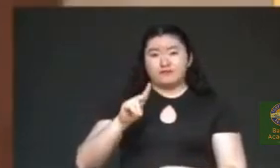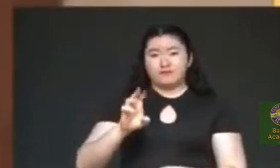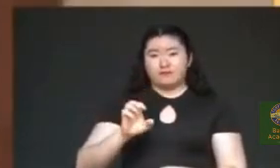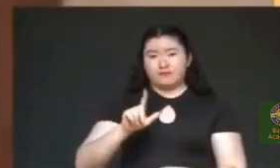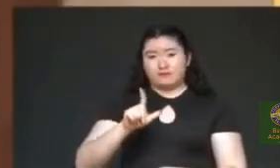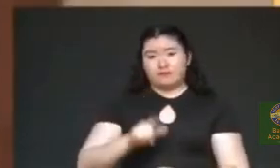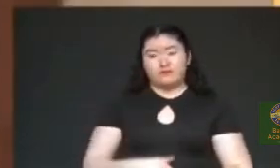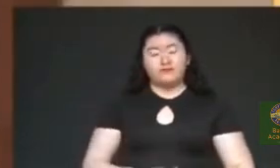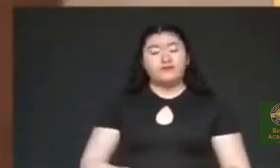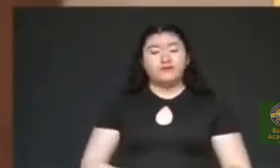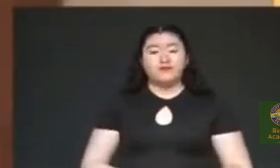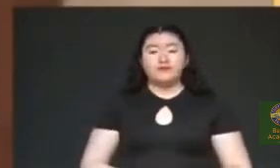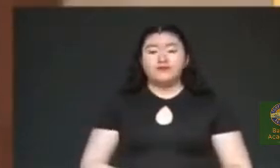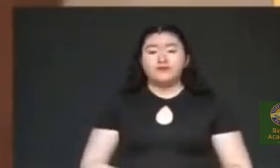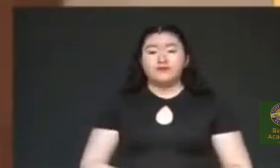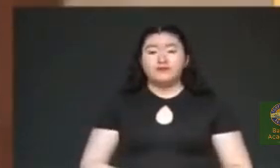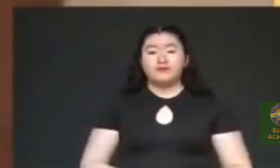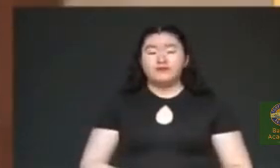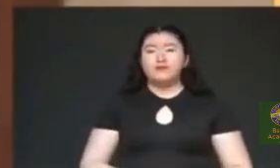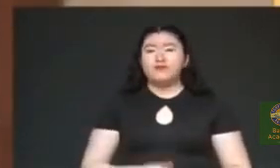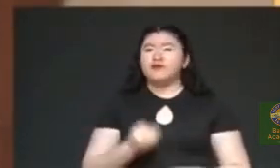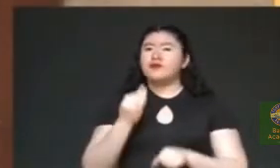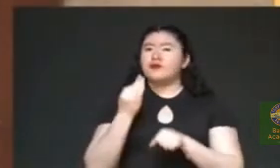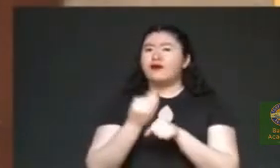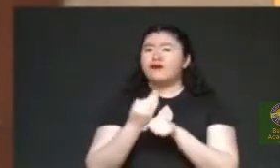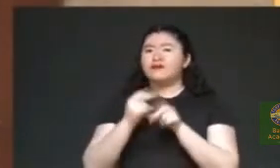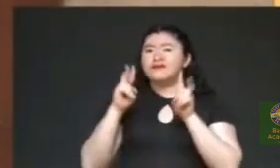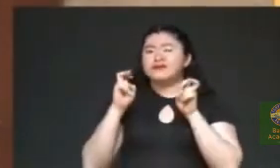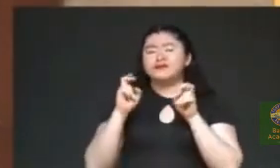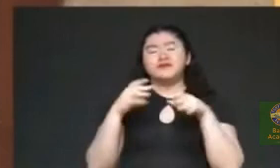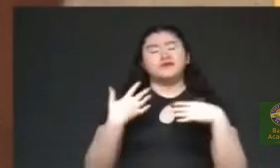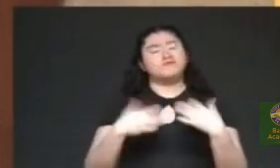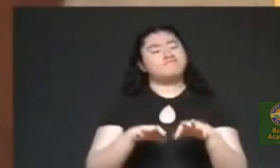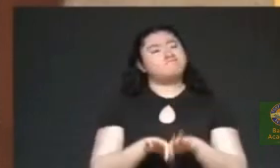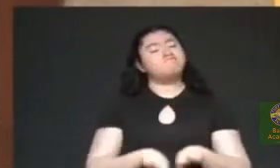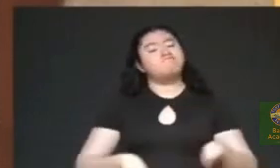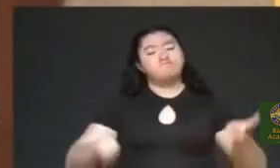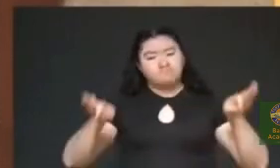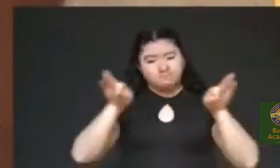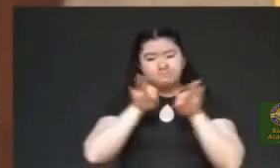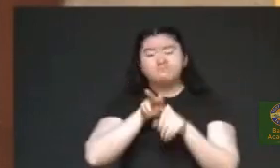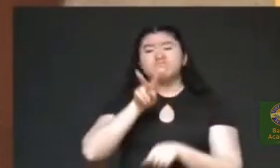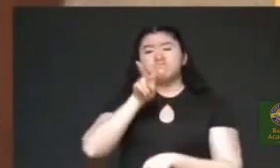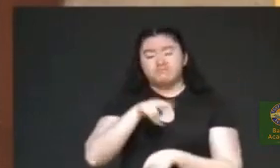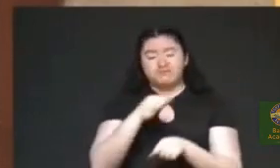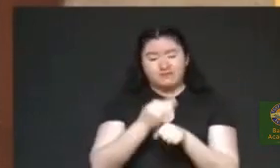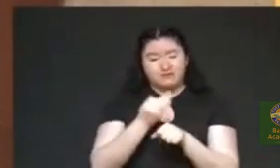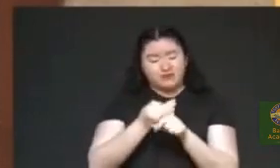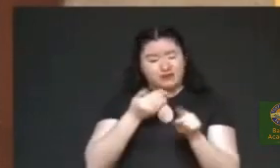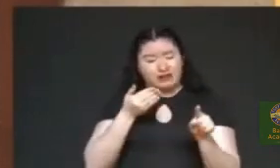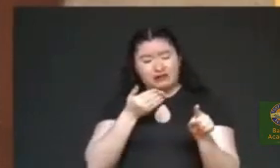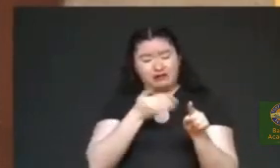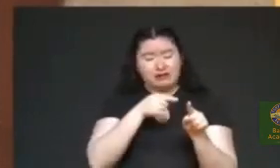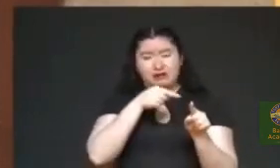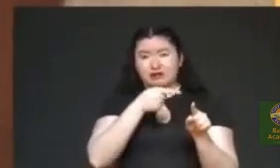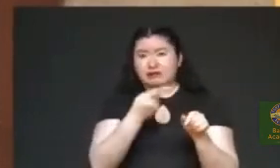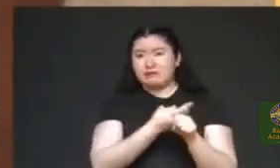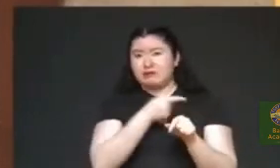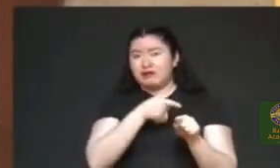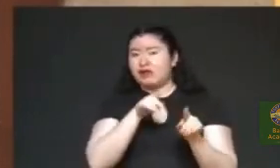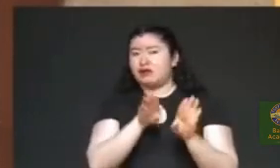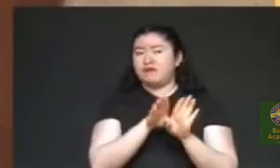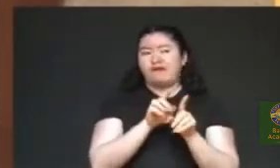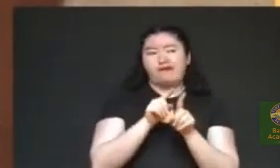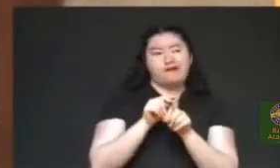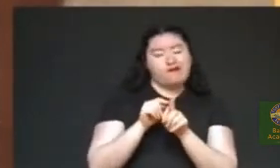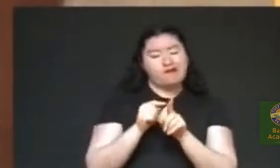importante platicar el tema de hoy porque hay mucho ruido a veces sobre este tipo de cosas y es importante